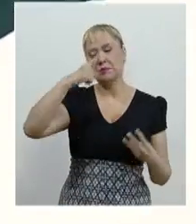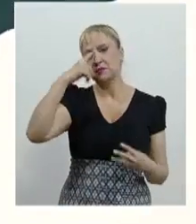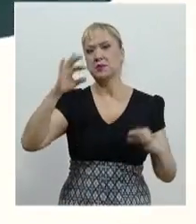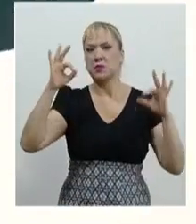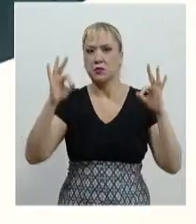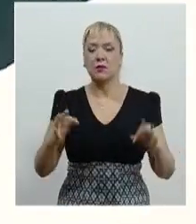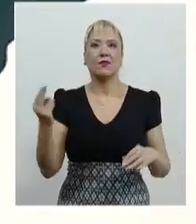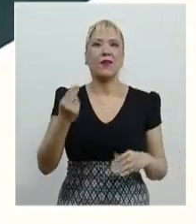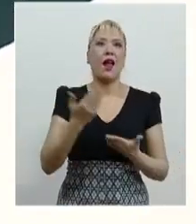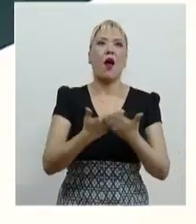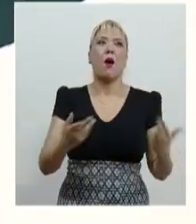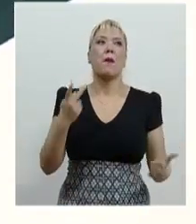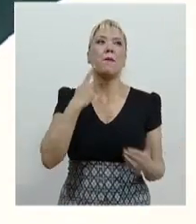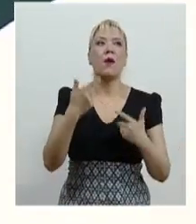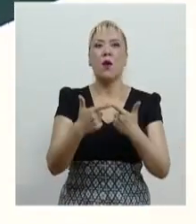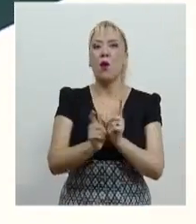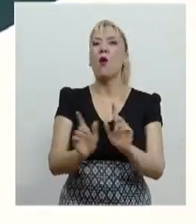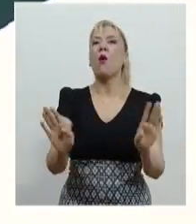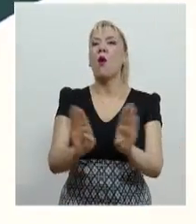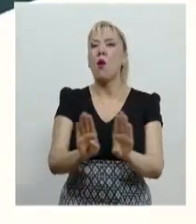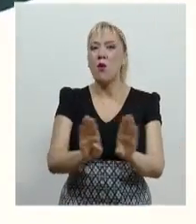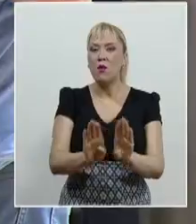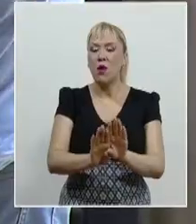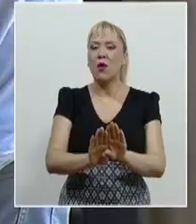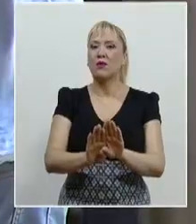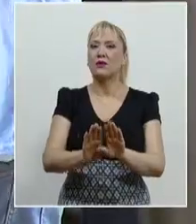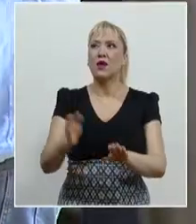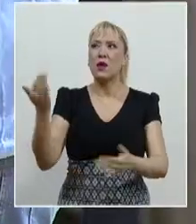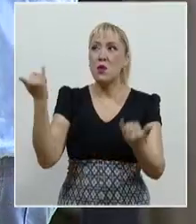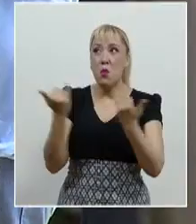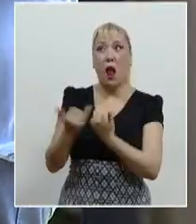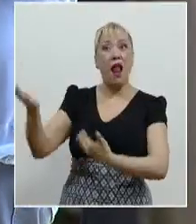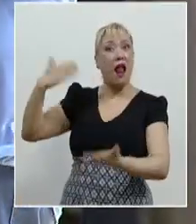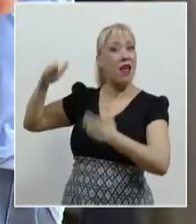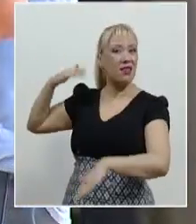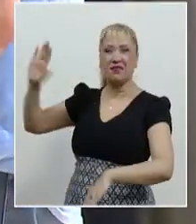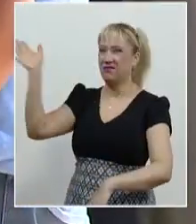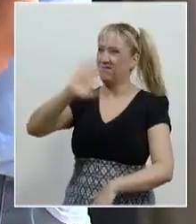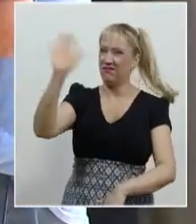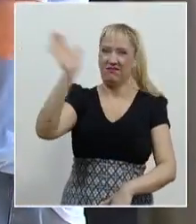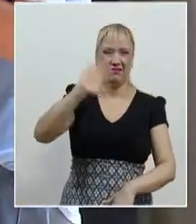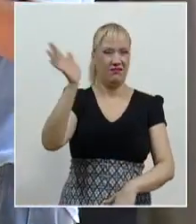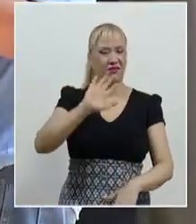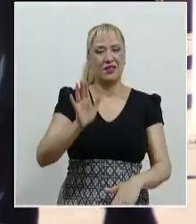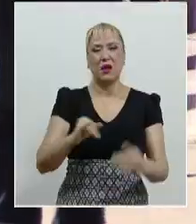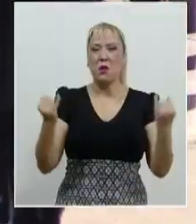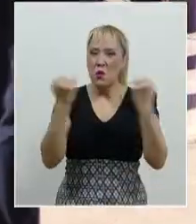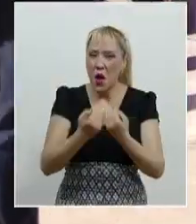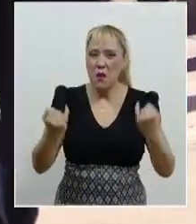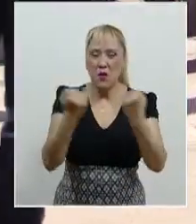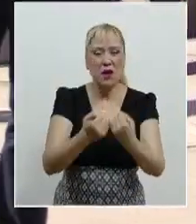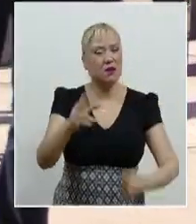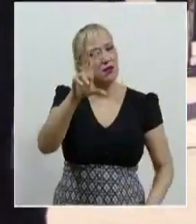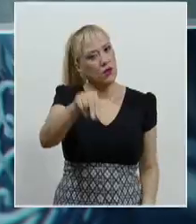y deliberación pública para evitar que, como en el pasado, se cambie todo para que todo siga igual.